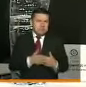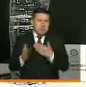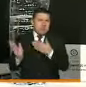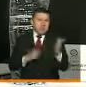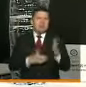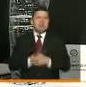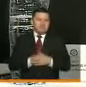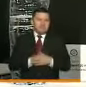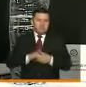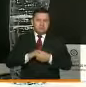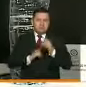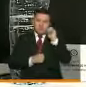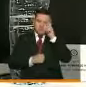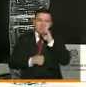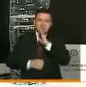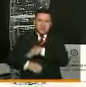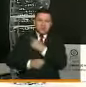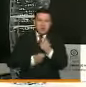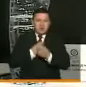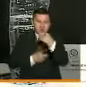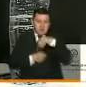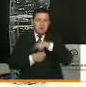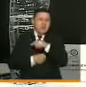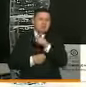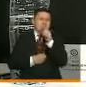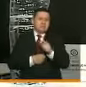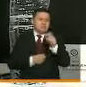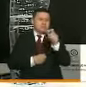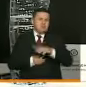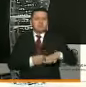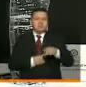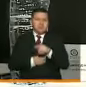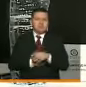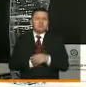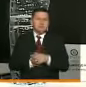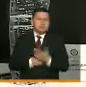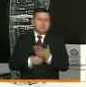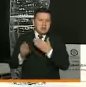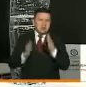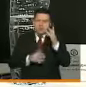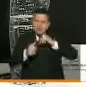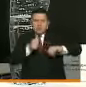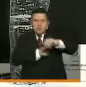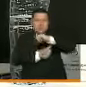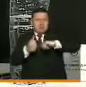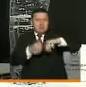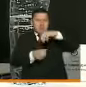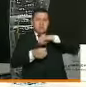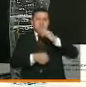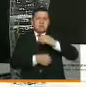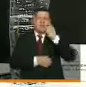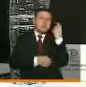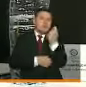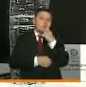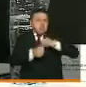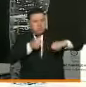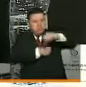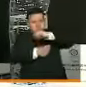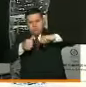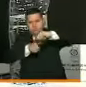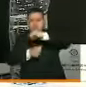planes de la mano del gobierno del ministerio de comercio y de muchos otros sectores con un plan de reactivación que busca reactivar